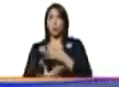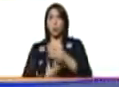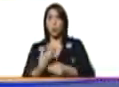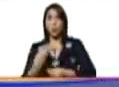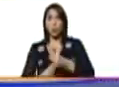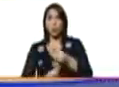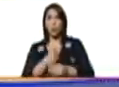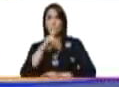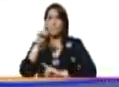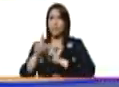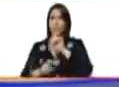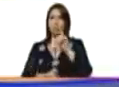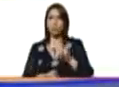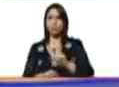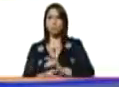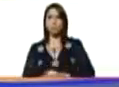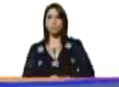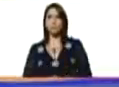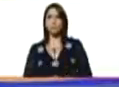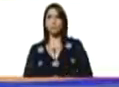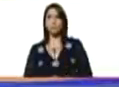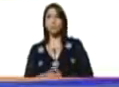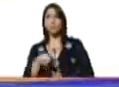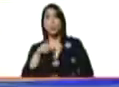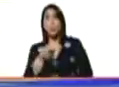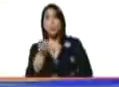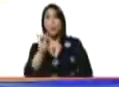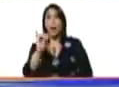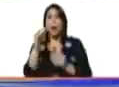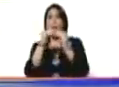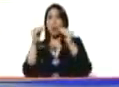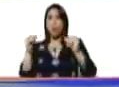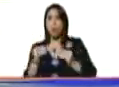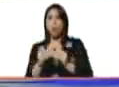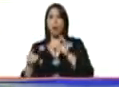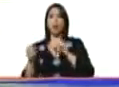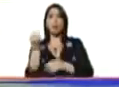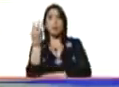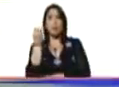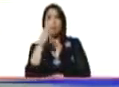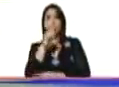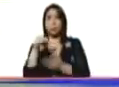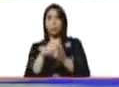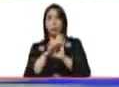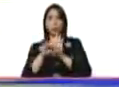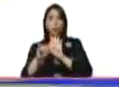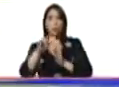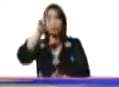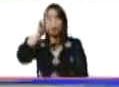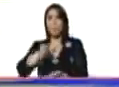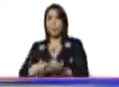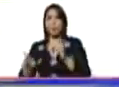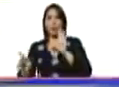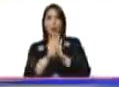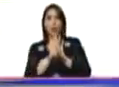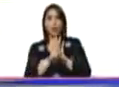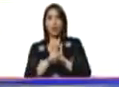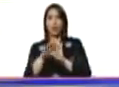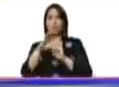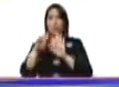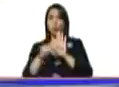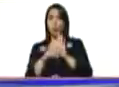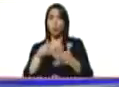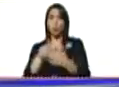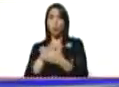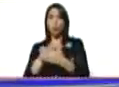les pregunta, ¿está usted de acuerdo en que la Asamblea Nacional Constituyente apruebe la ley constitucional